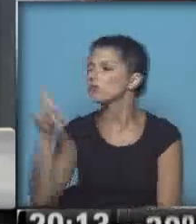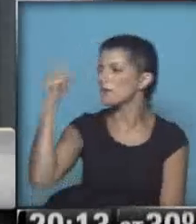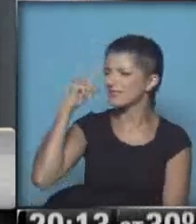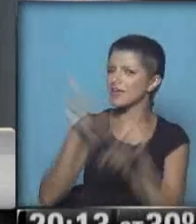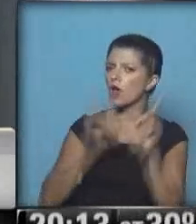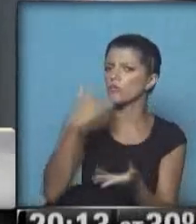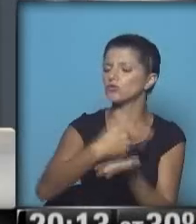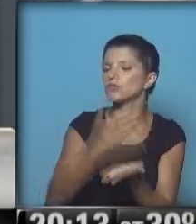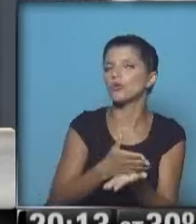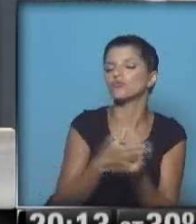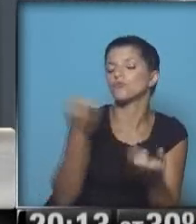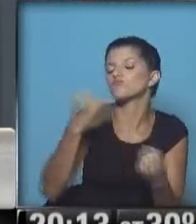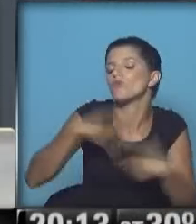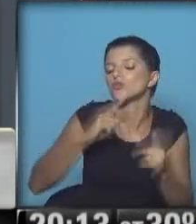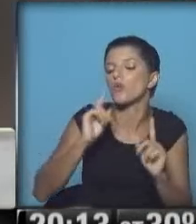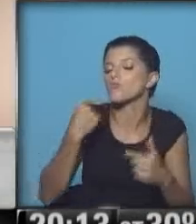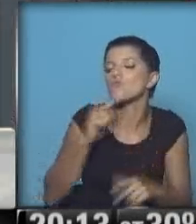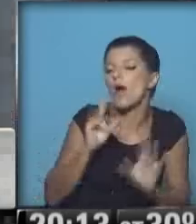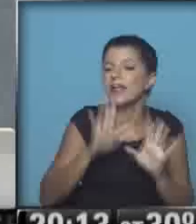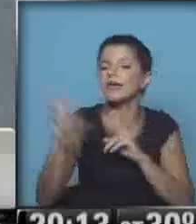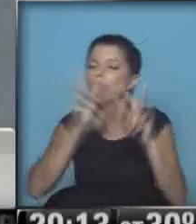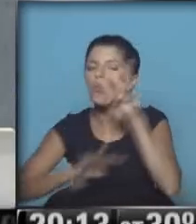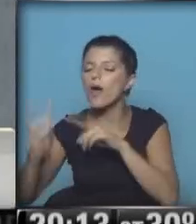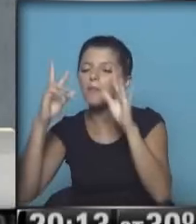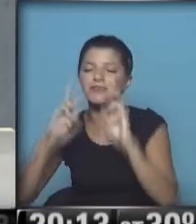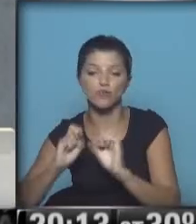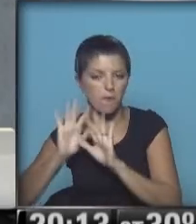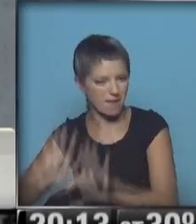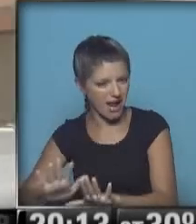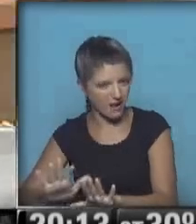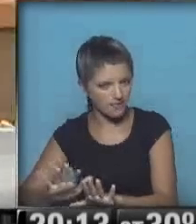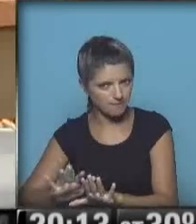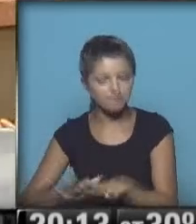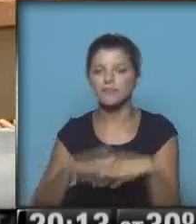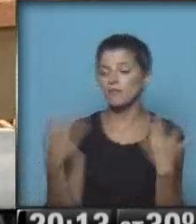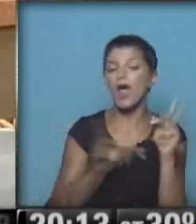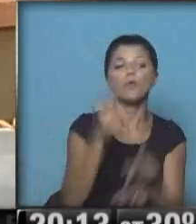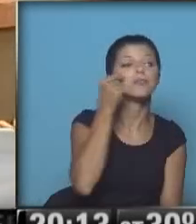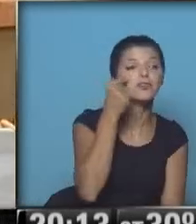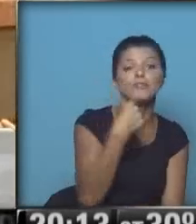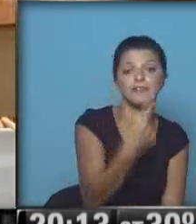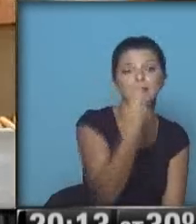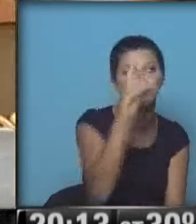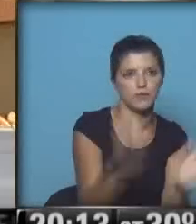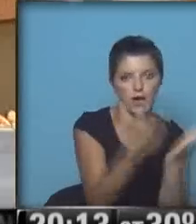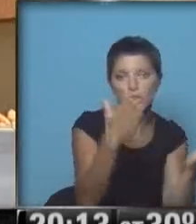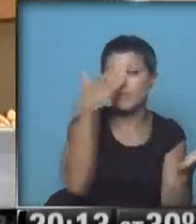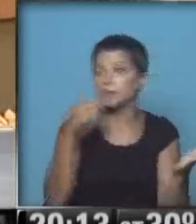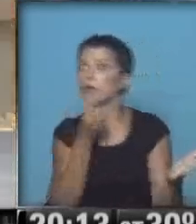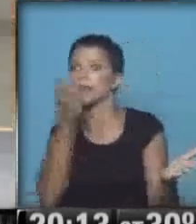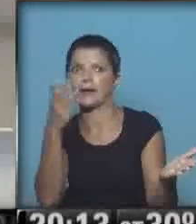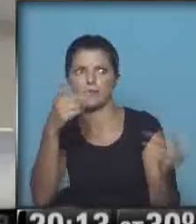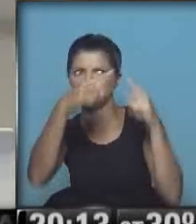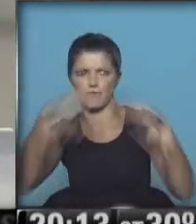no sé de qué lugar, que está tratando de entorpecer la investigación? Digo, a ver, testigos que dicen una cosa en un diario y después cuando tienen que declarar dice